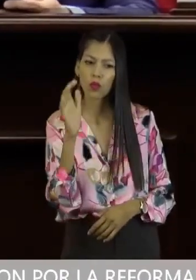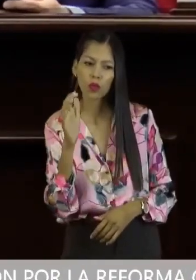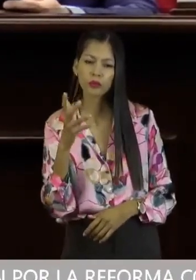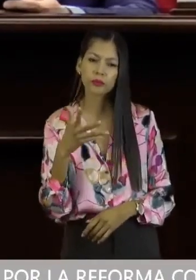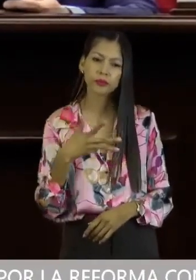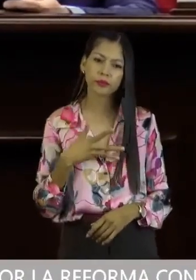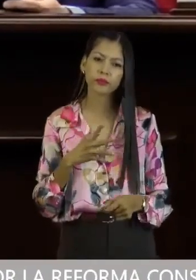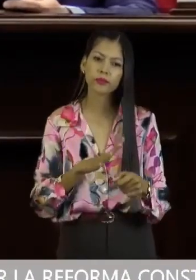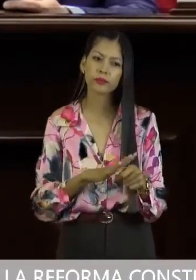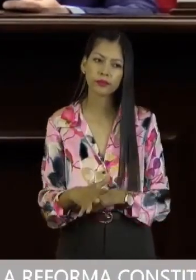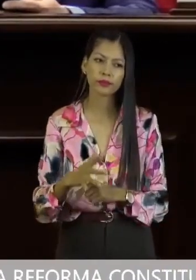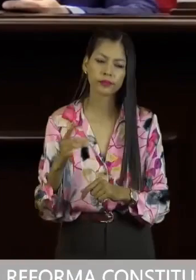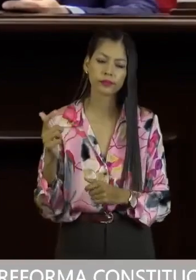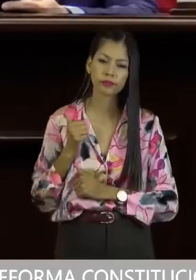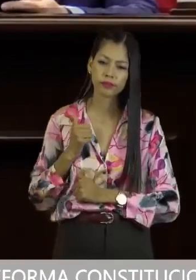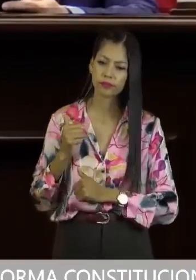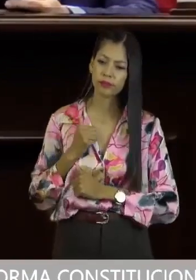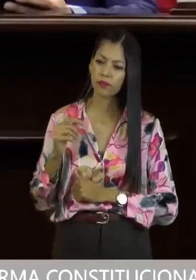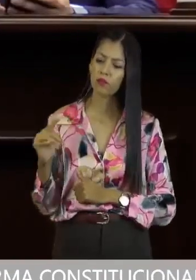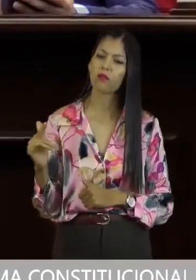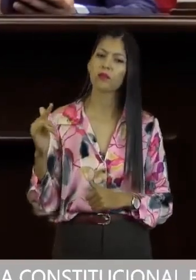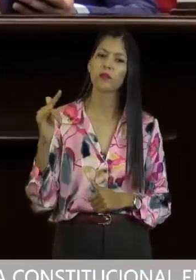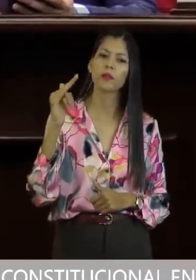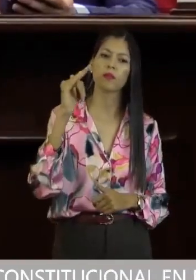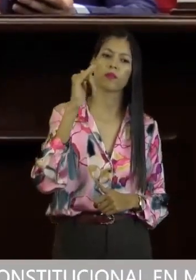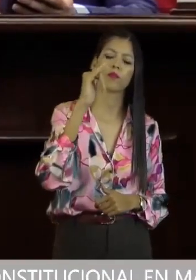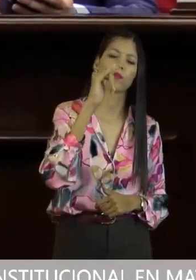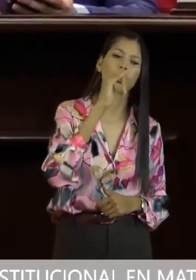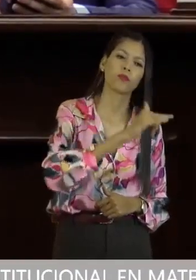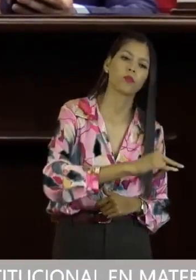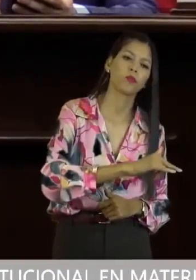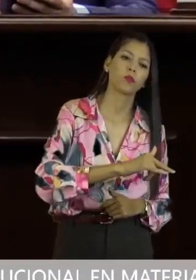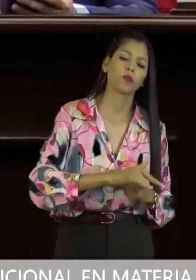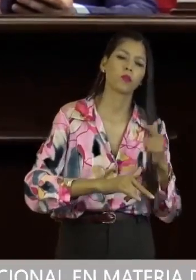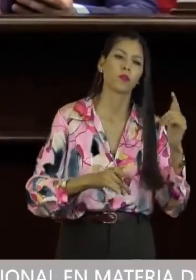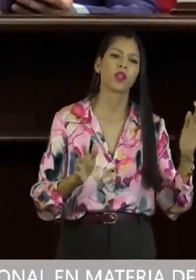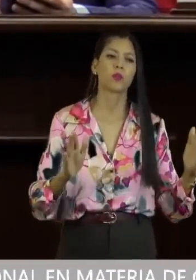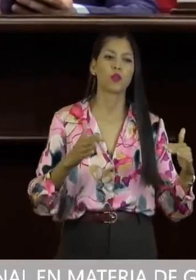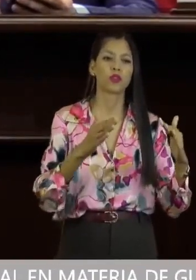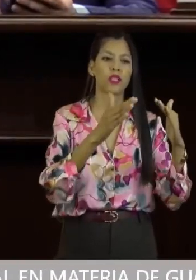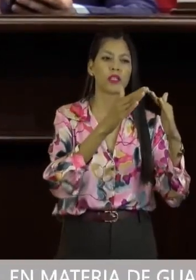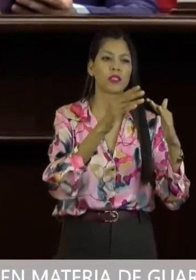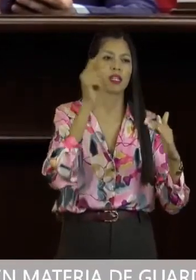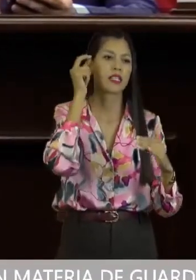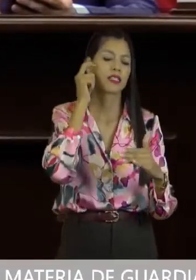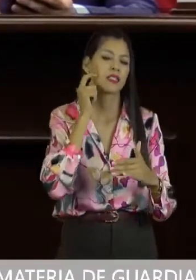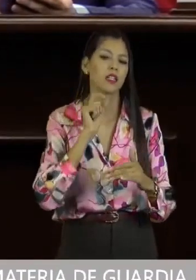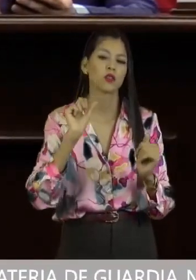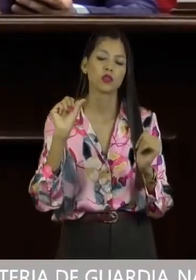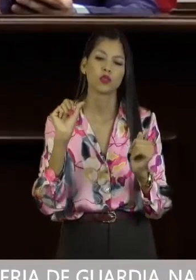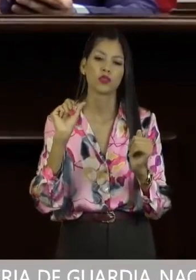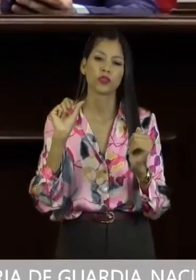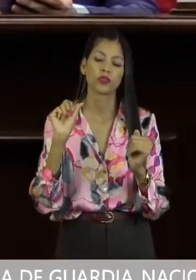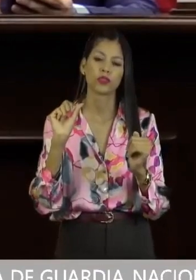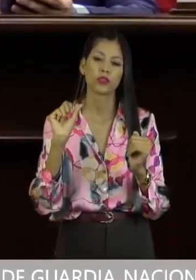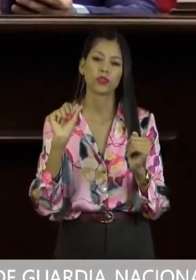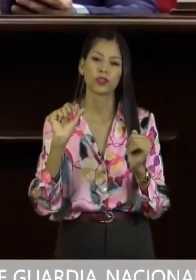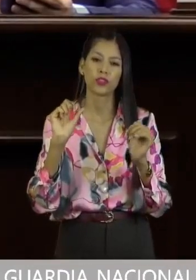el elemento del ejército mexicano hasta en burro, allá en la montaña de Guerrero o de Chiapas,